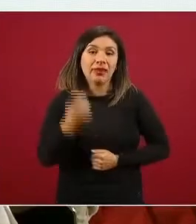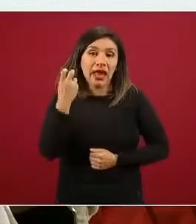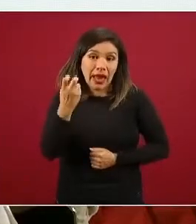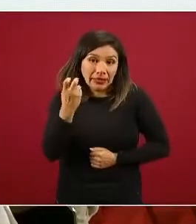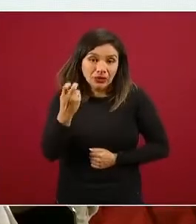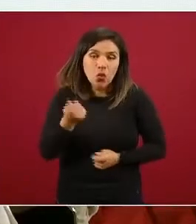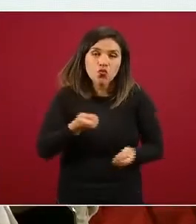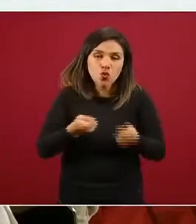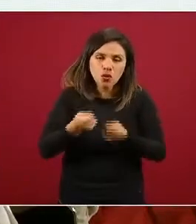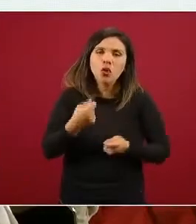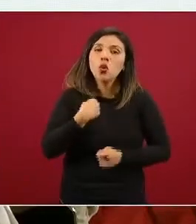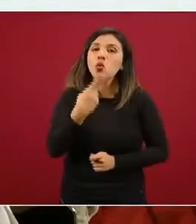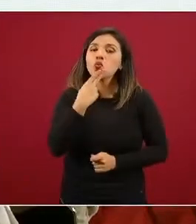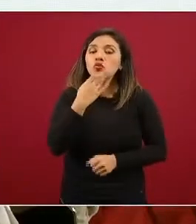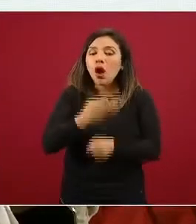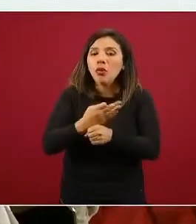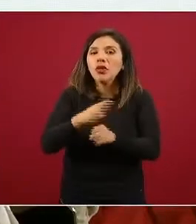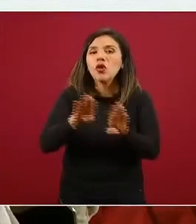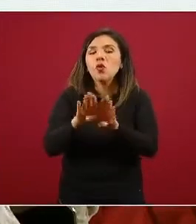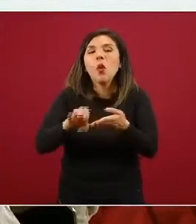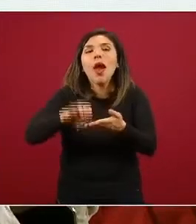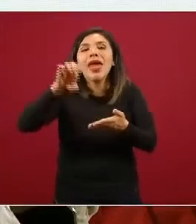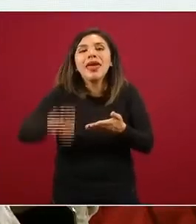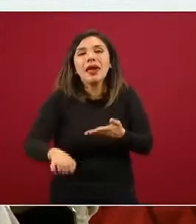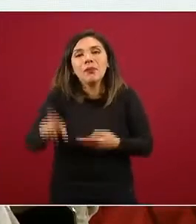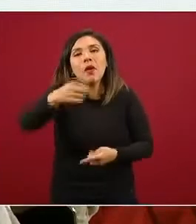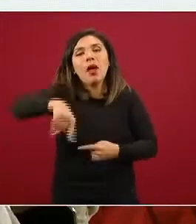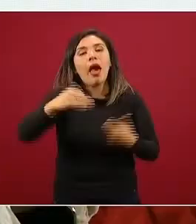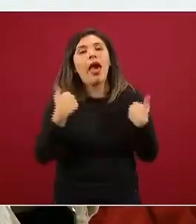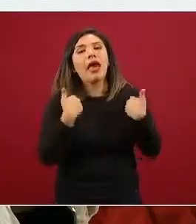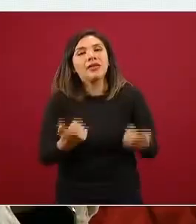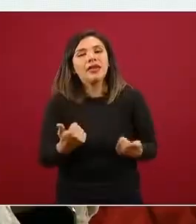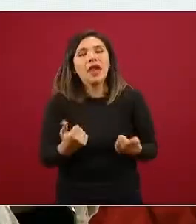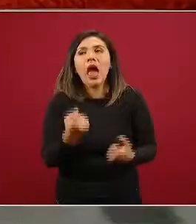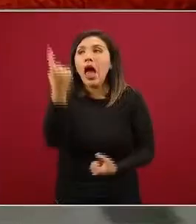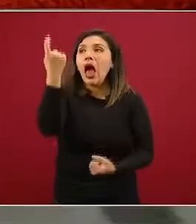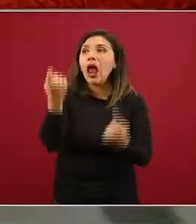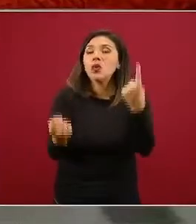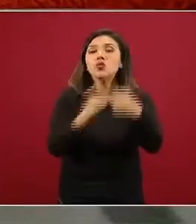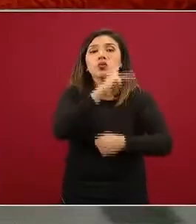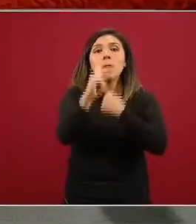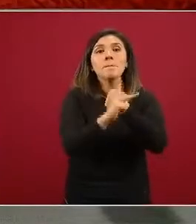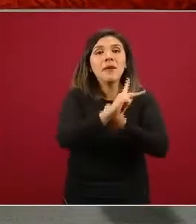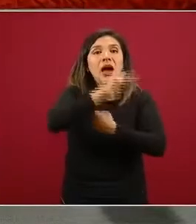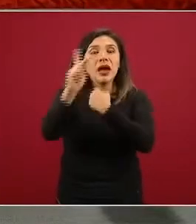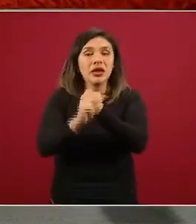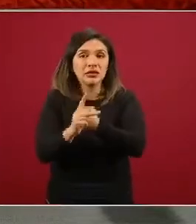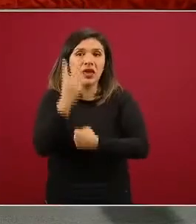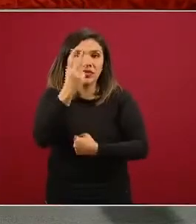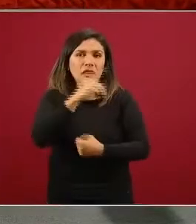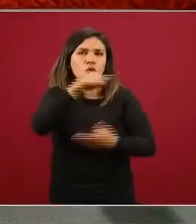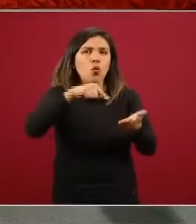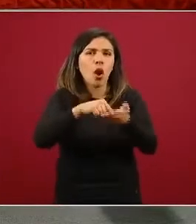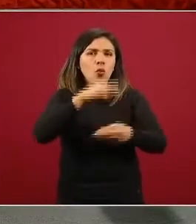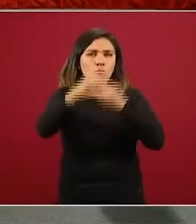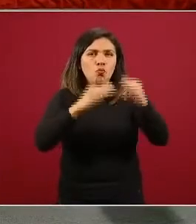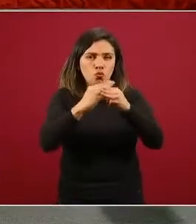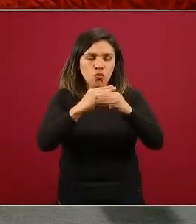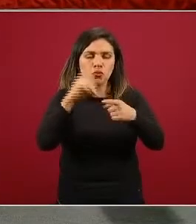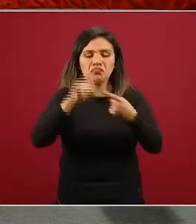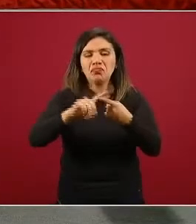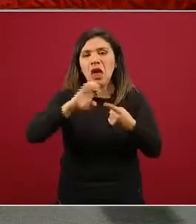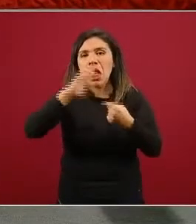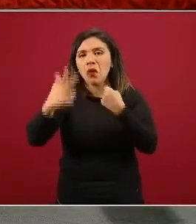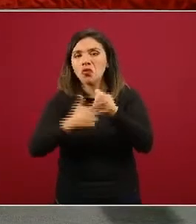a usar ahorita para comparar algunos países de 3 regiones del mundo, Europa,